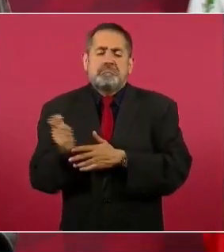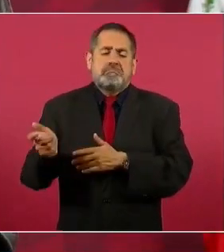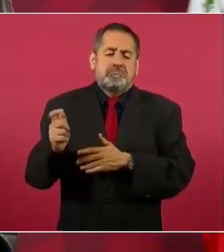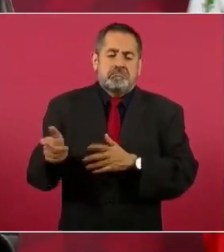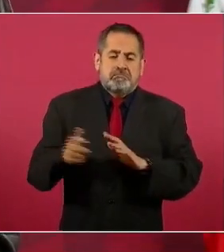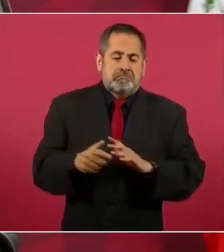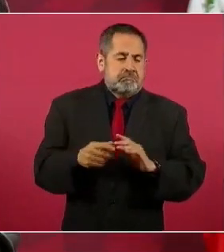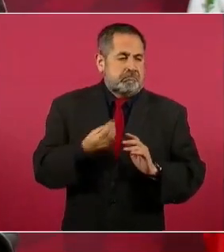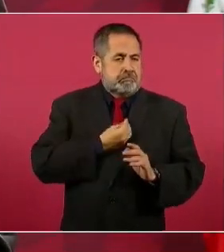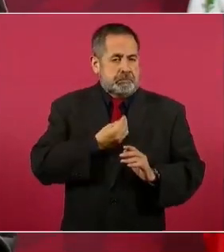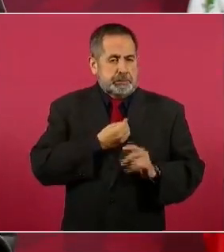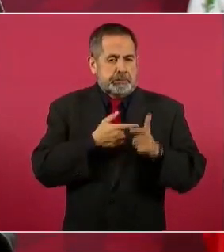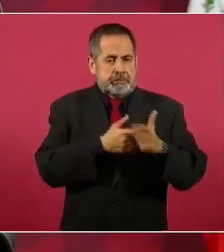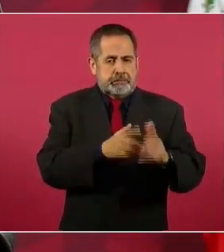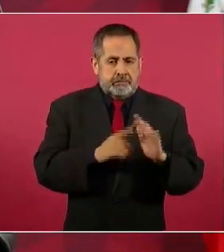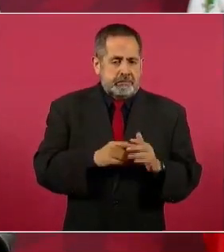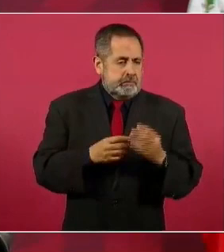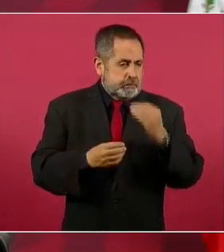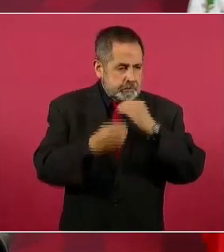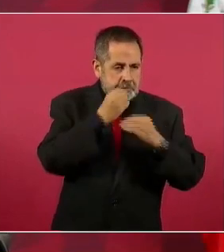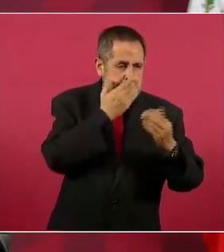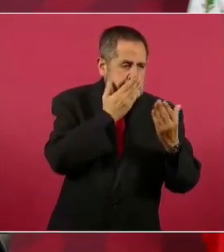se defiende, no va a dejar de comer,